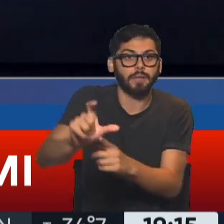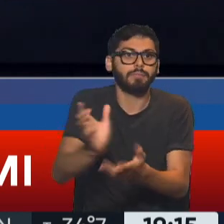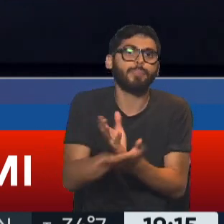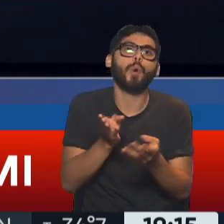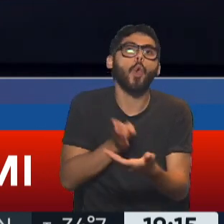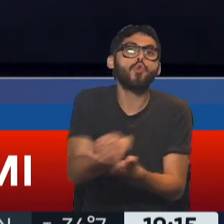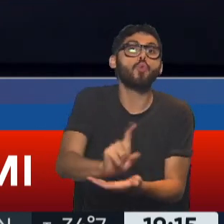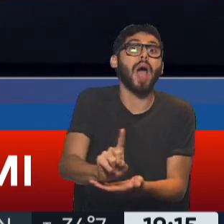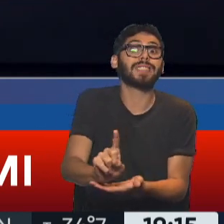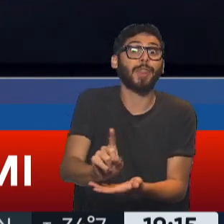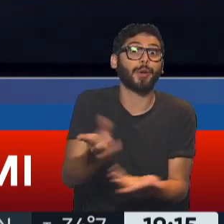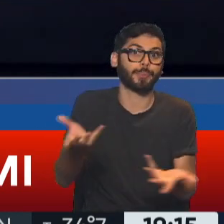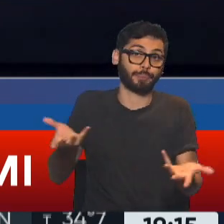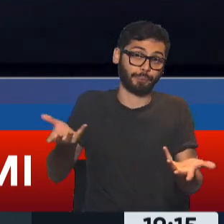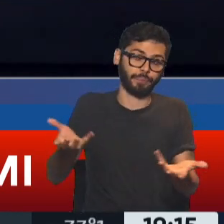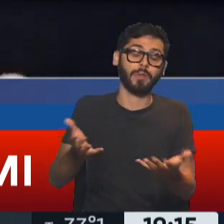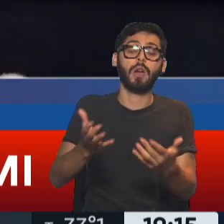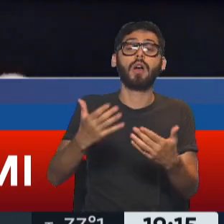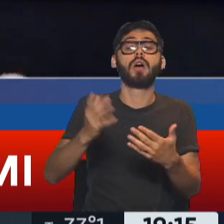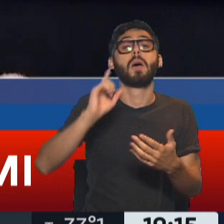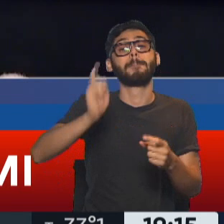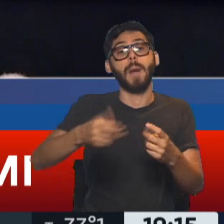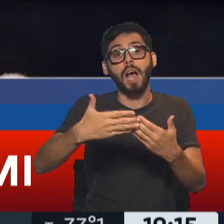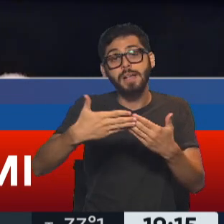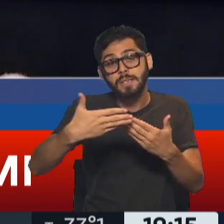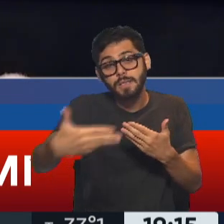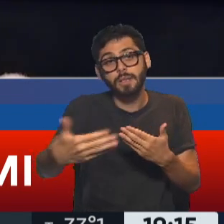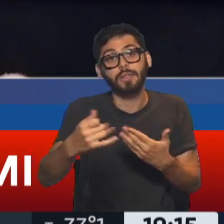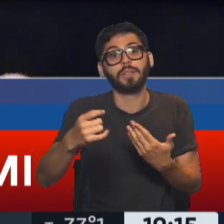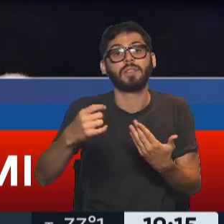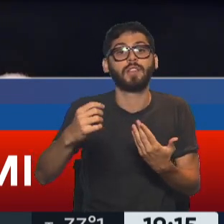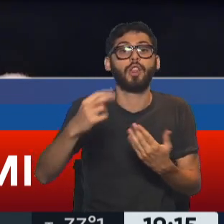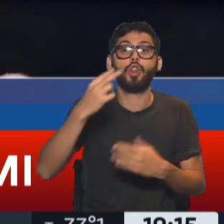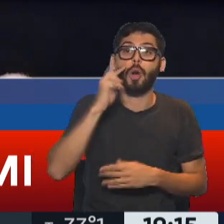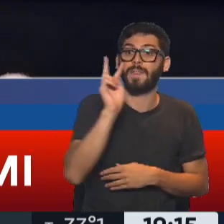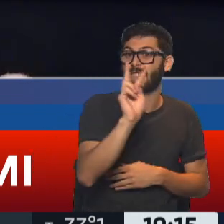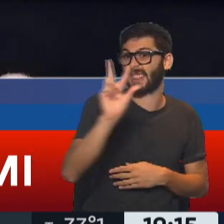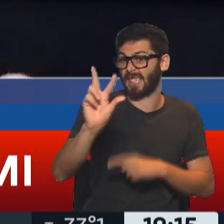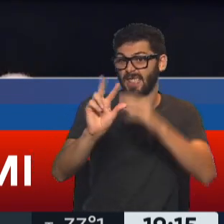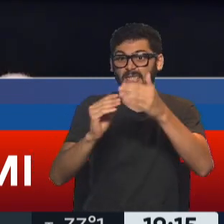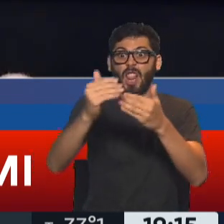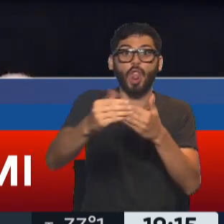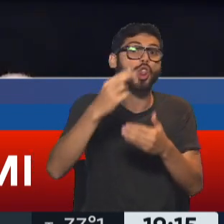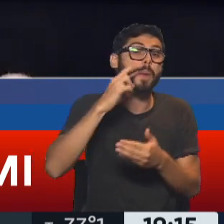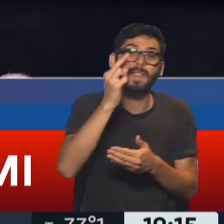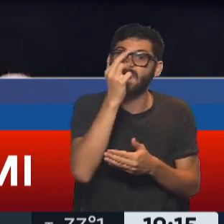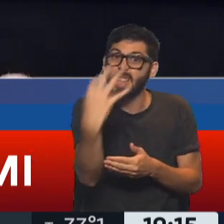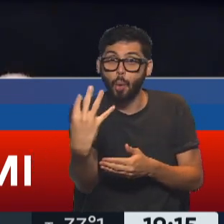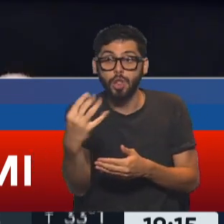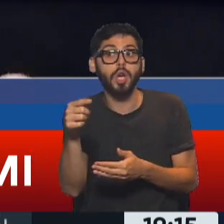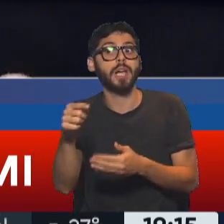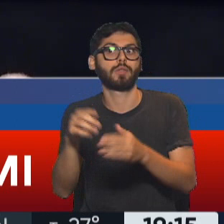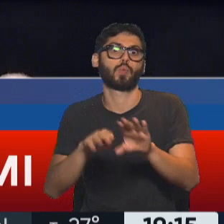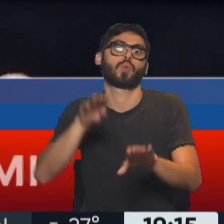públicos. Por eso es tan importante. Después, para adelante, también hay un salto importante entre 2023 y 2024, que ahí es otro punto que